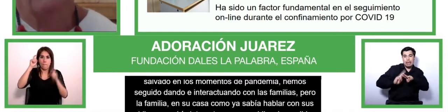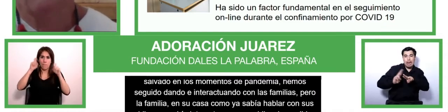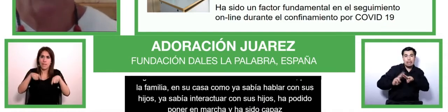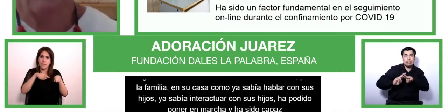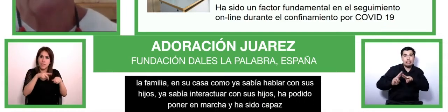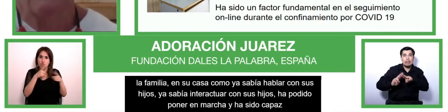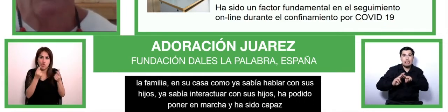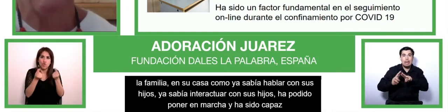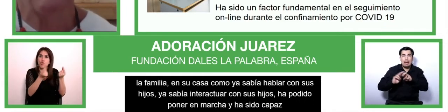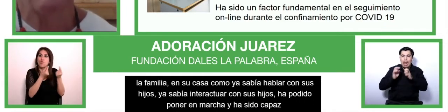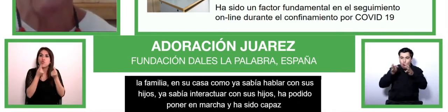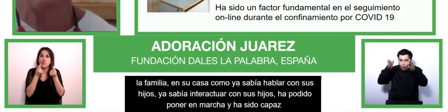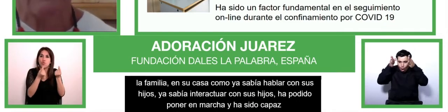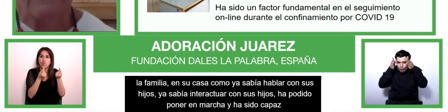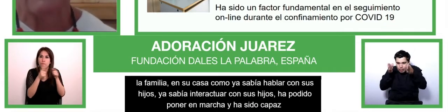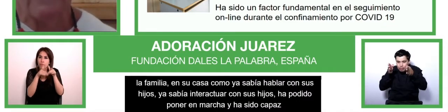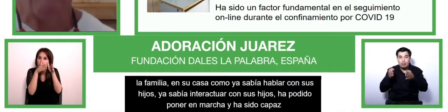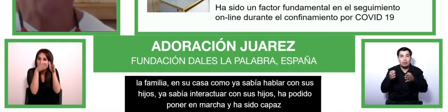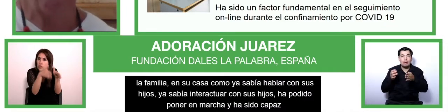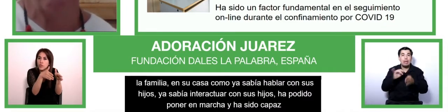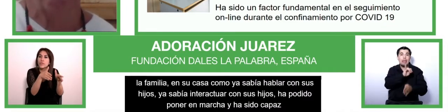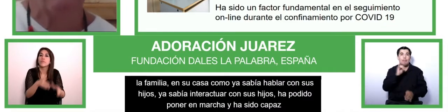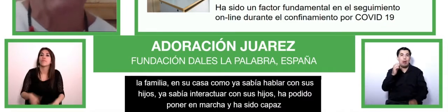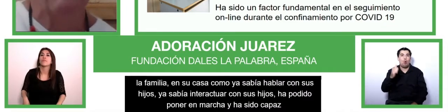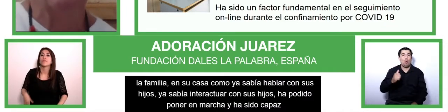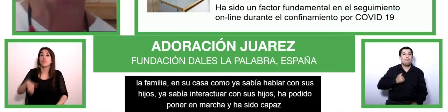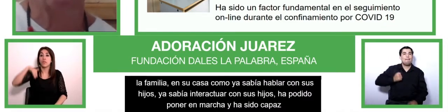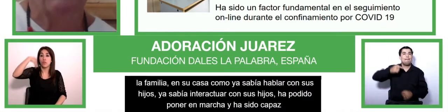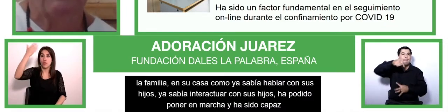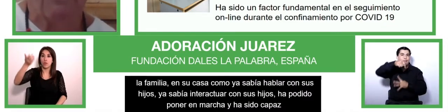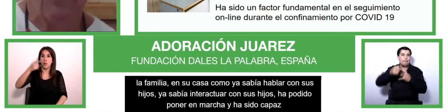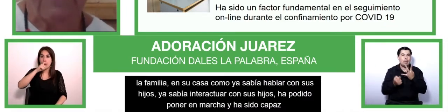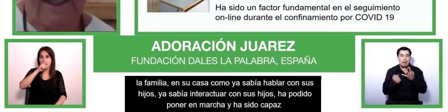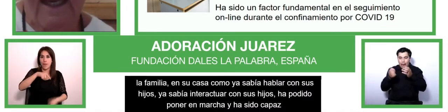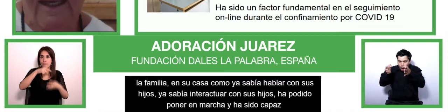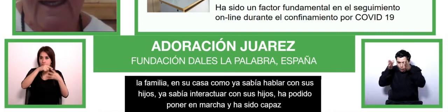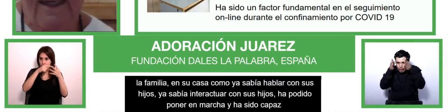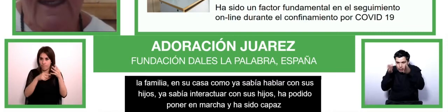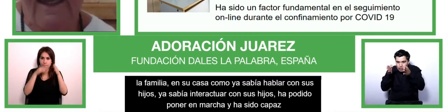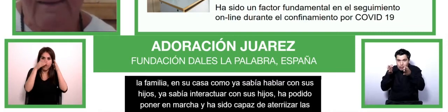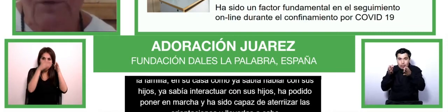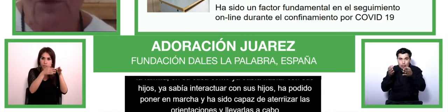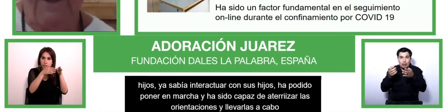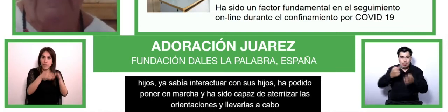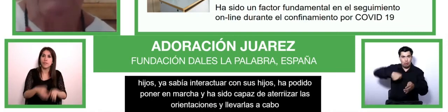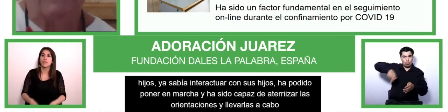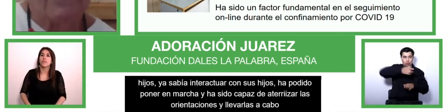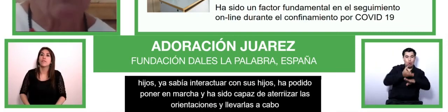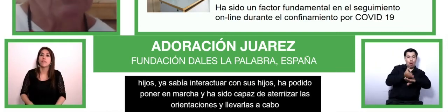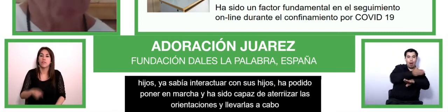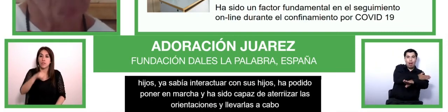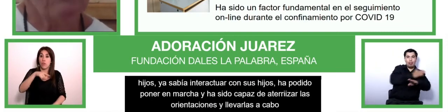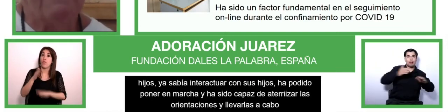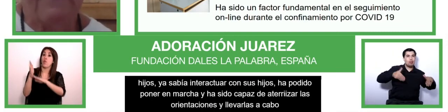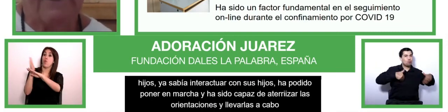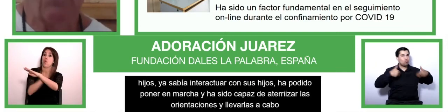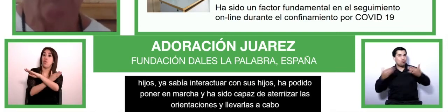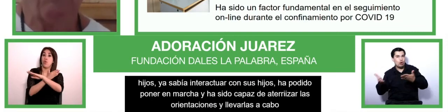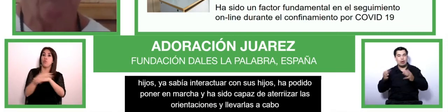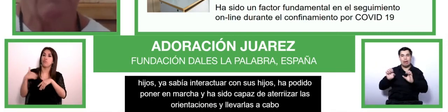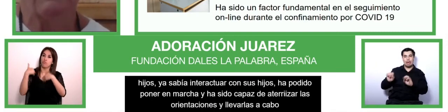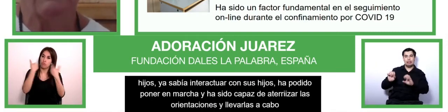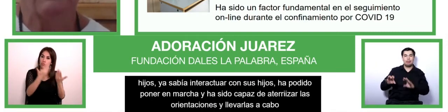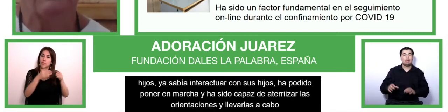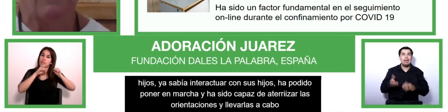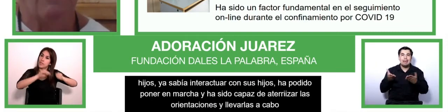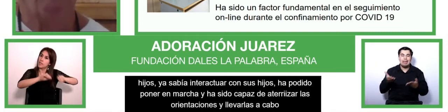las orientaciones y de llevarlas a cabo con buen fin las orientaciones que le damos. Y esto ha sido fundamental, como